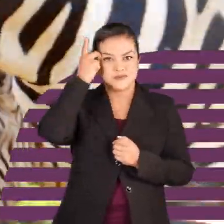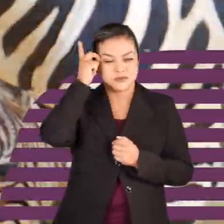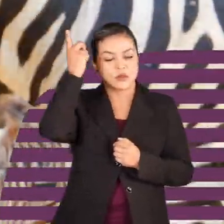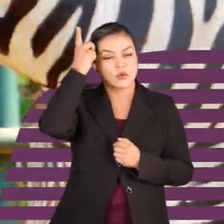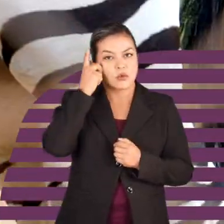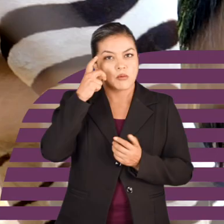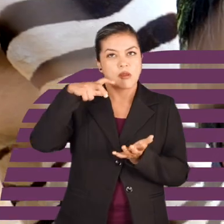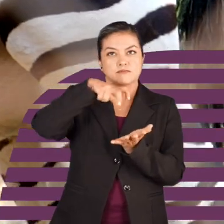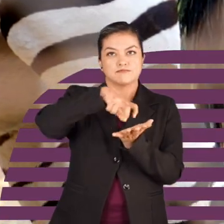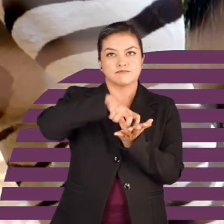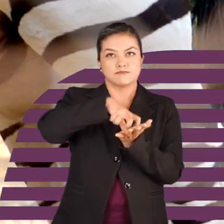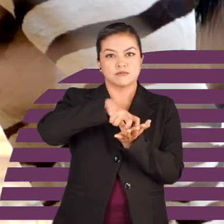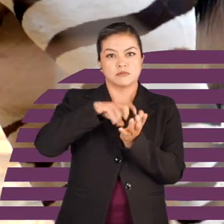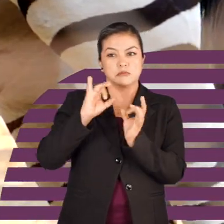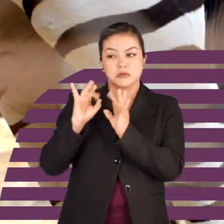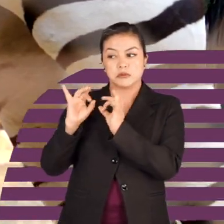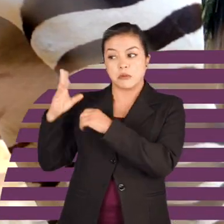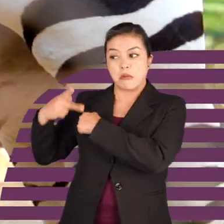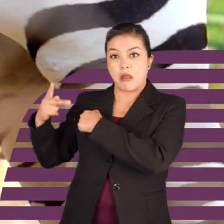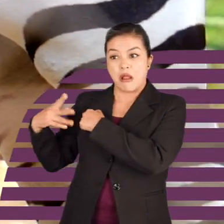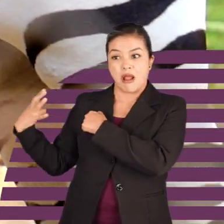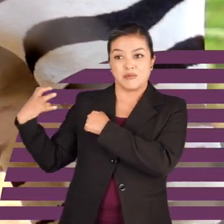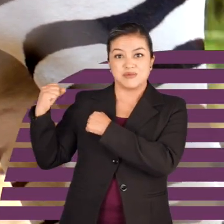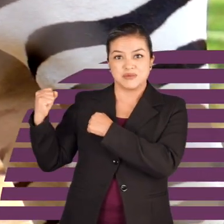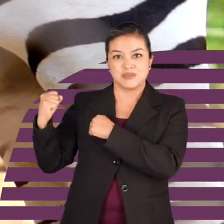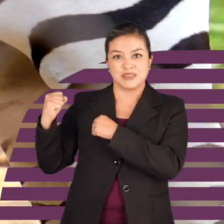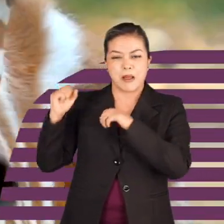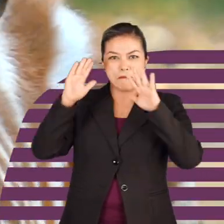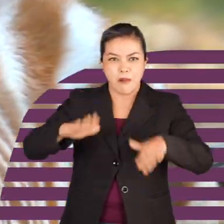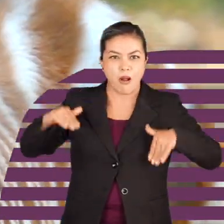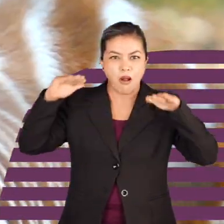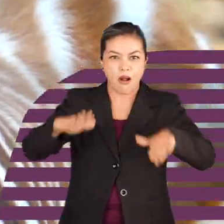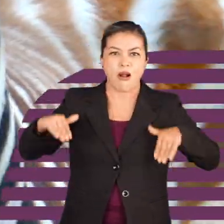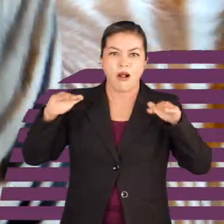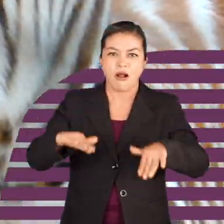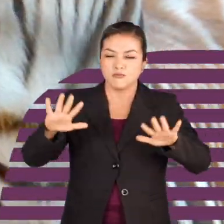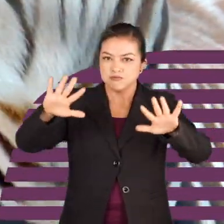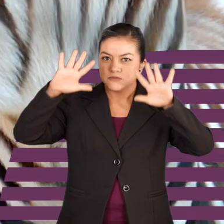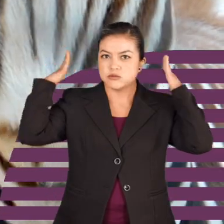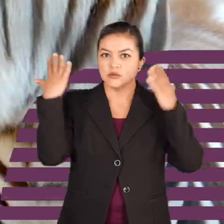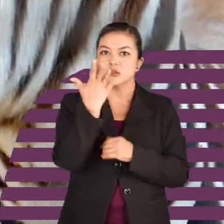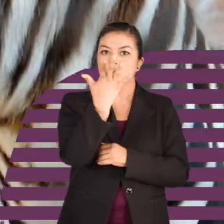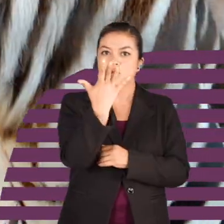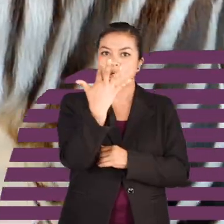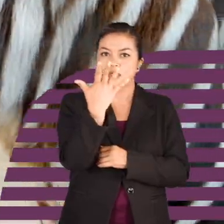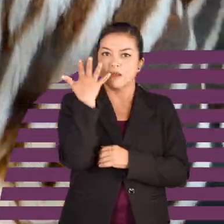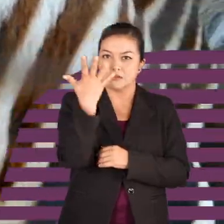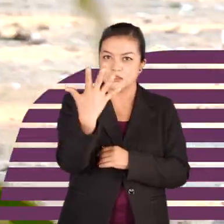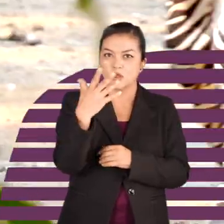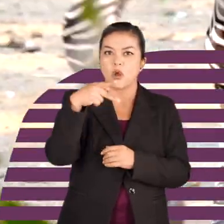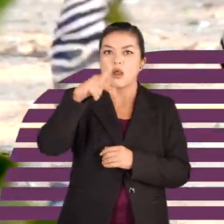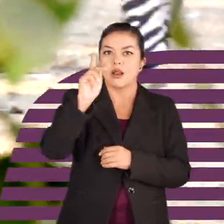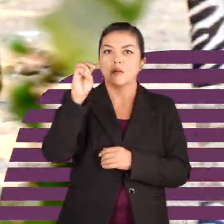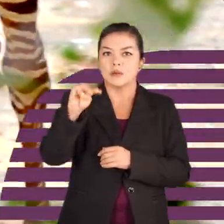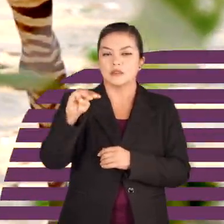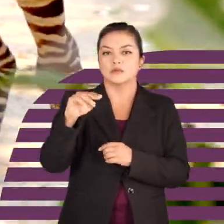hasta 55 kilómetros por hora. Además, tienen una excelente audición y visión. Al enojarse, mueven sus orejas hacia atrás y muestran